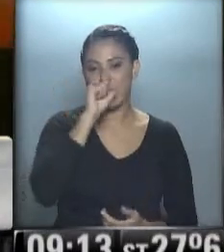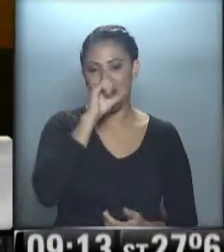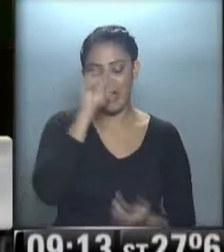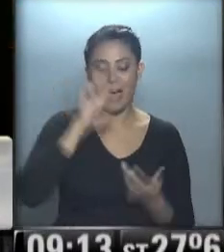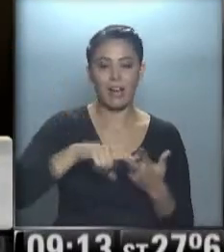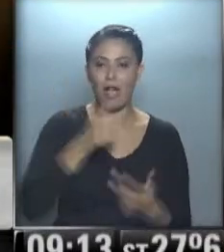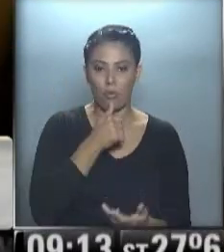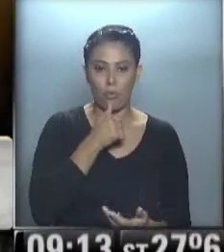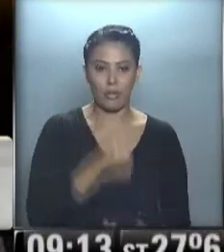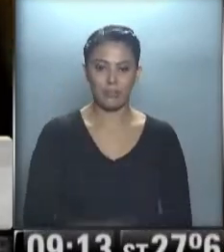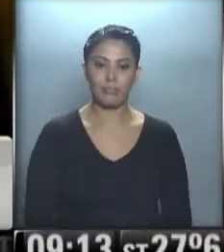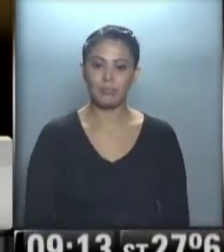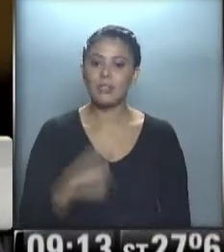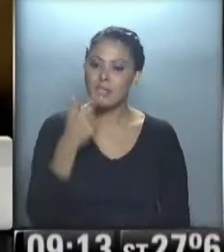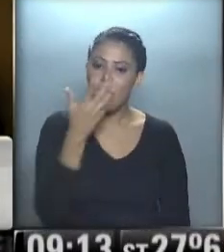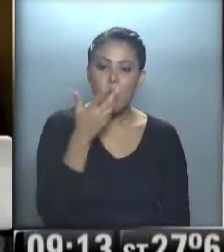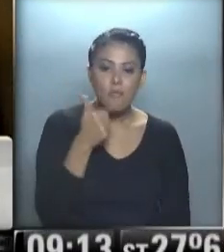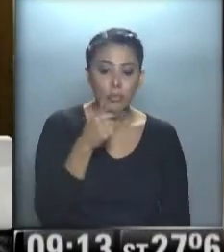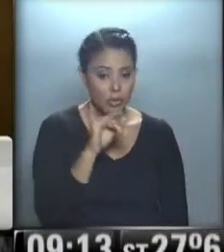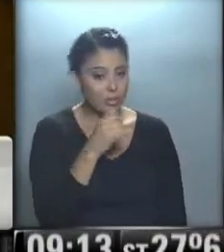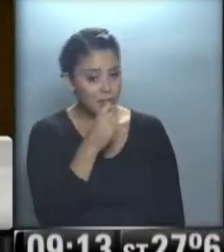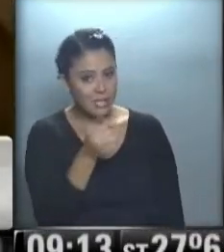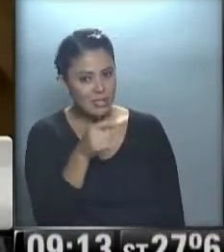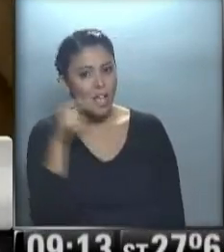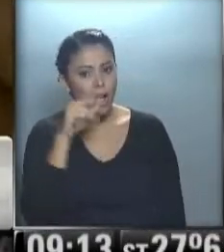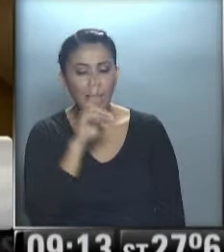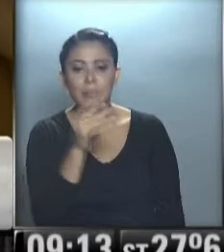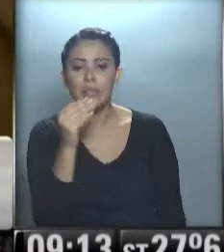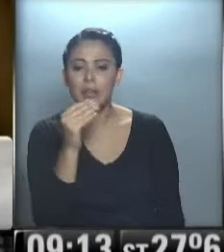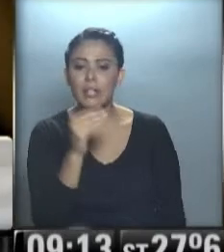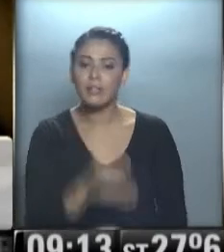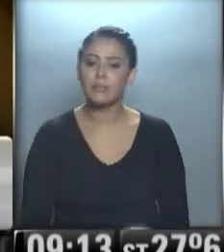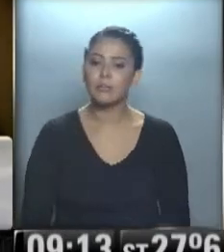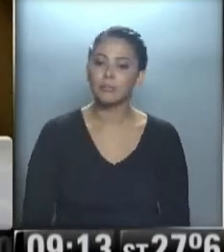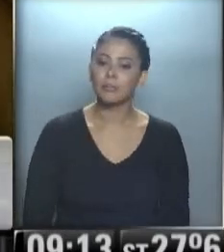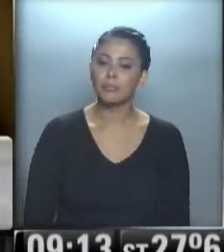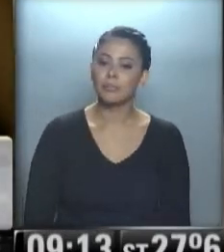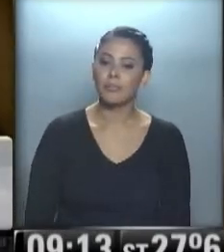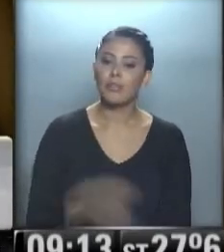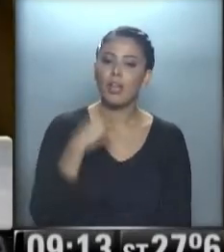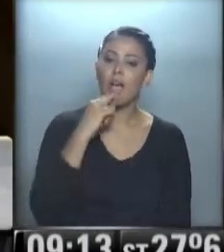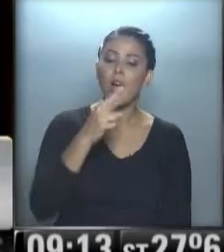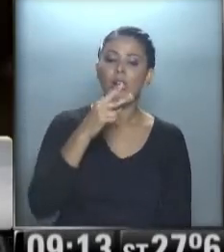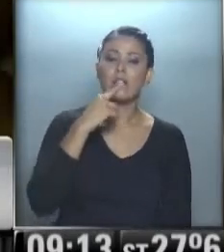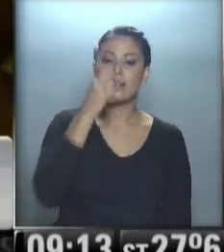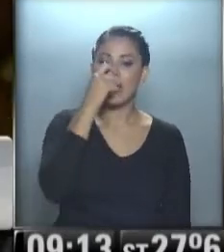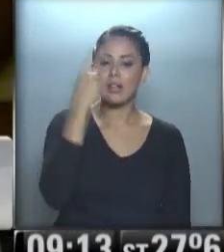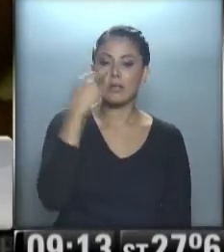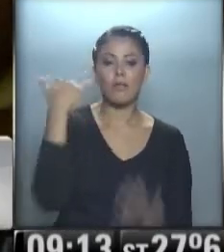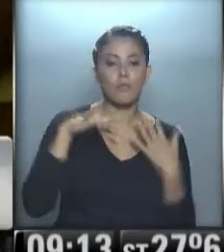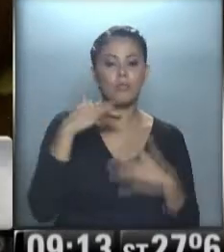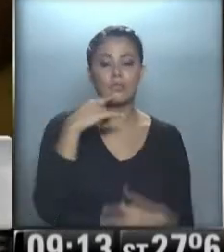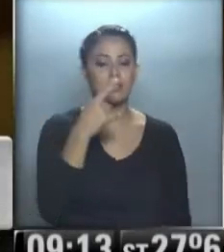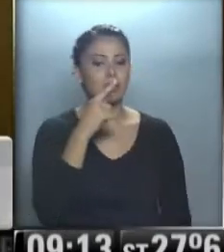y agua. Me gustó mucho. ¿Sí? ¿Qué estás viendo ahora? Rápido Furioso. Es